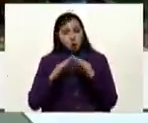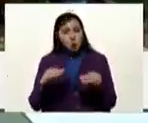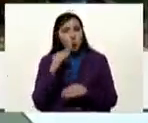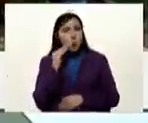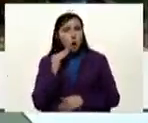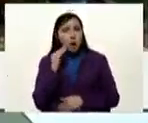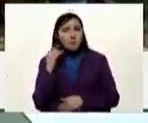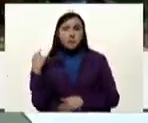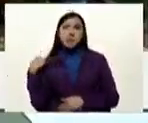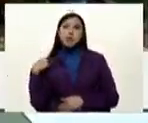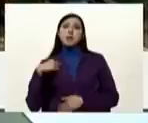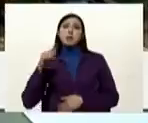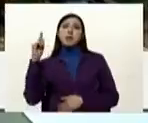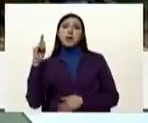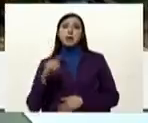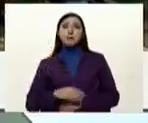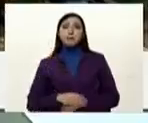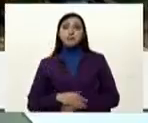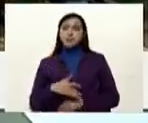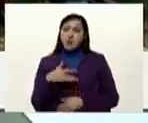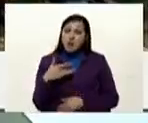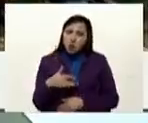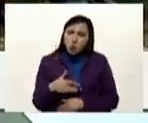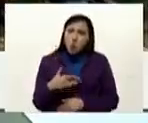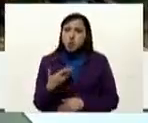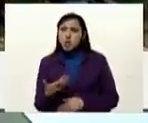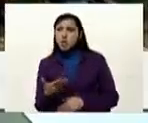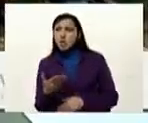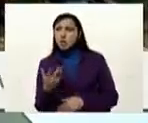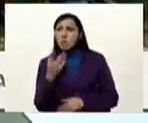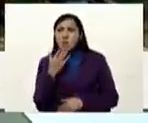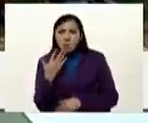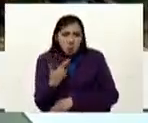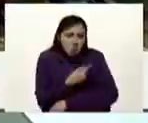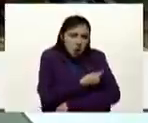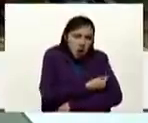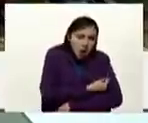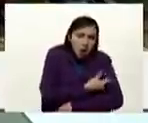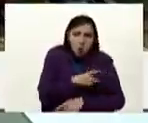que se va teniendo, qué siente cuando uno le pone la vacuna.